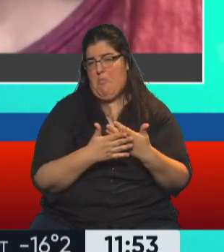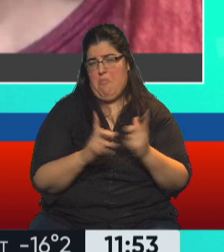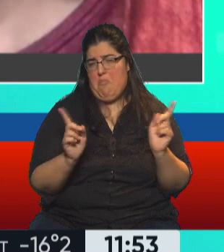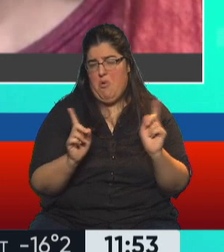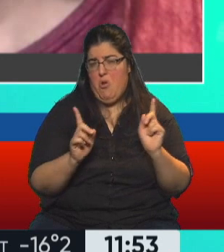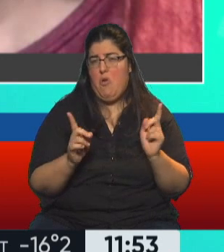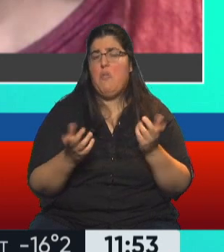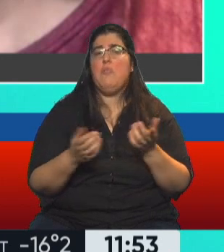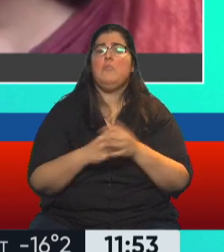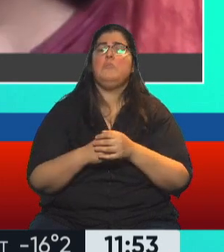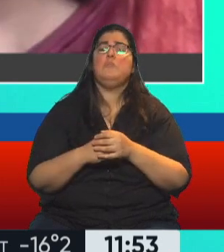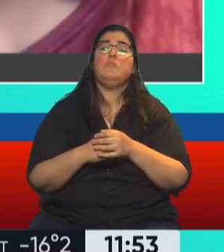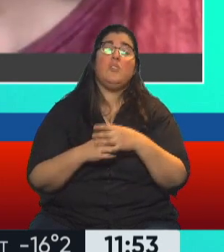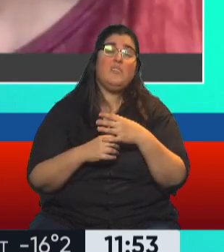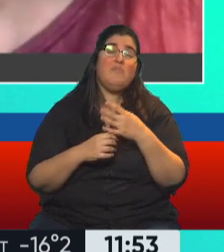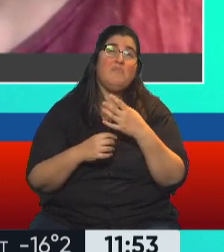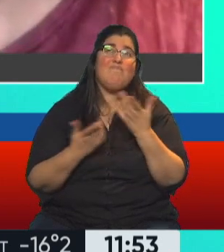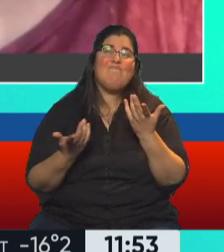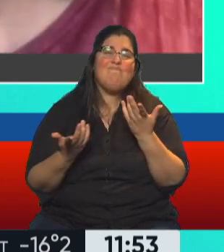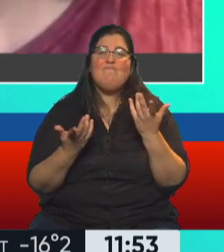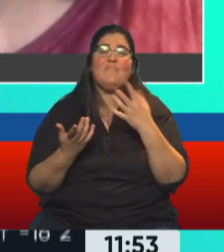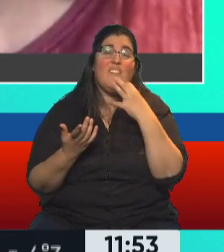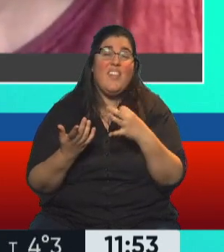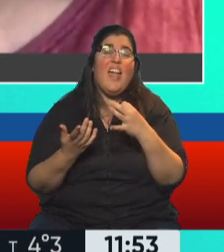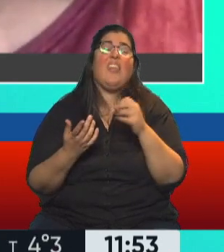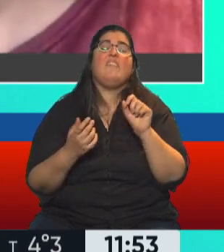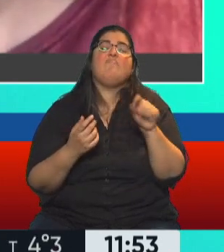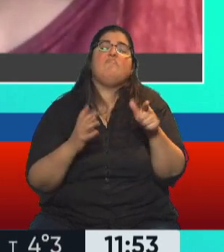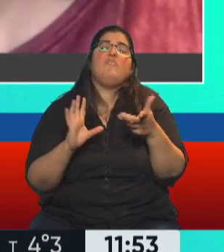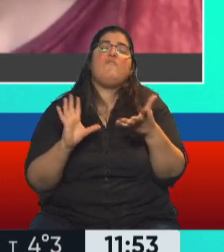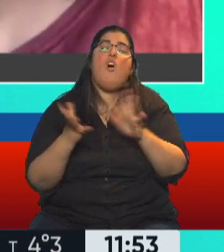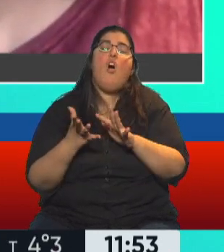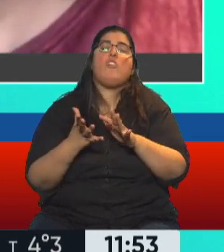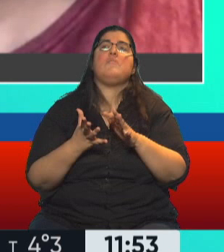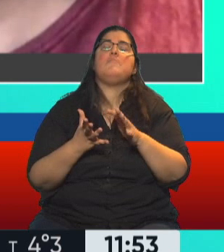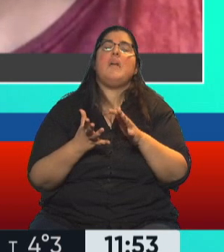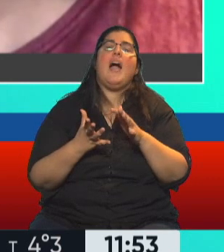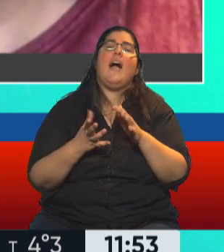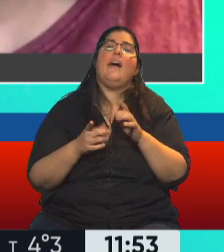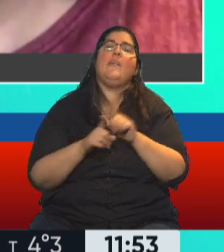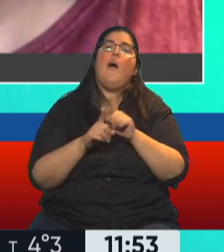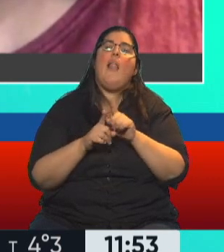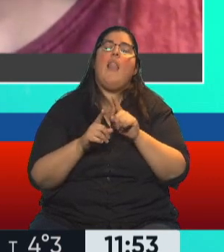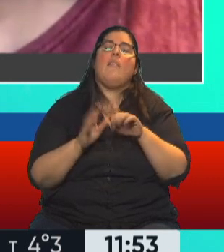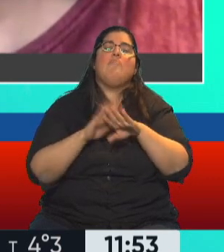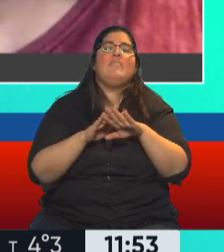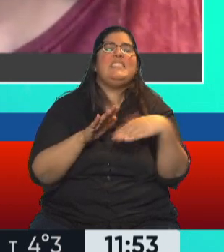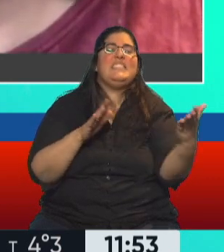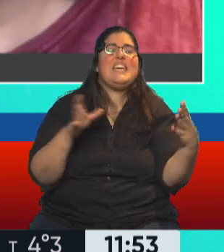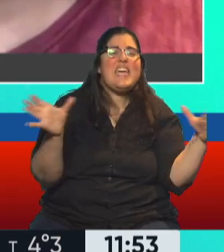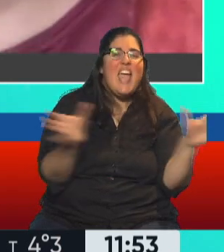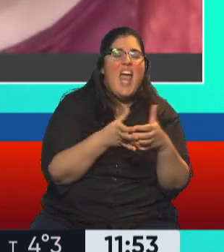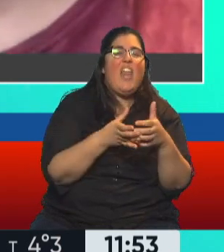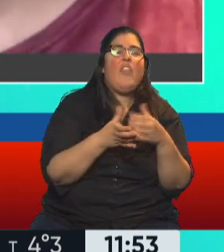porque más bien, digamos, el estilo de una izquierda más bien